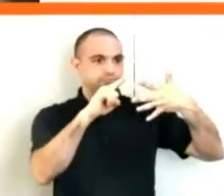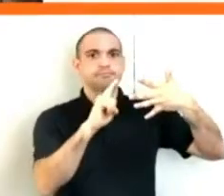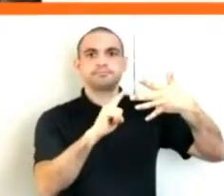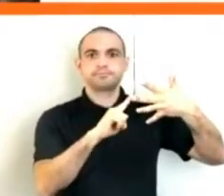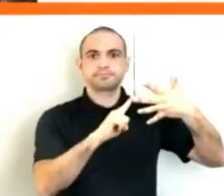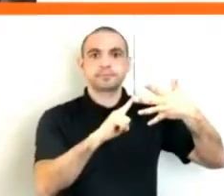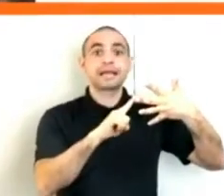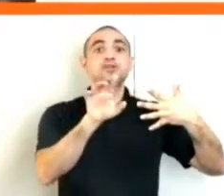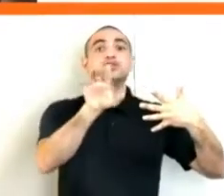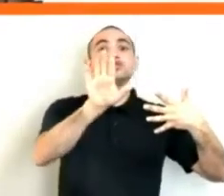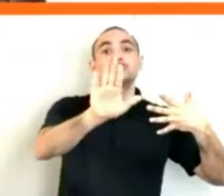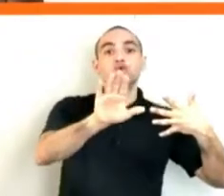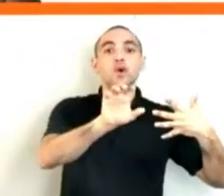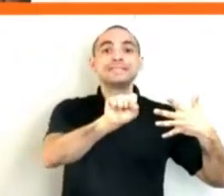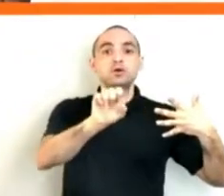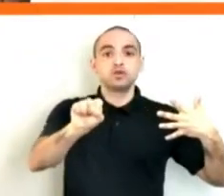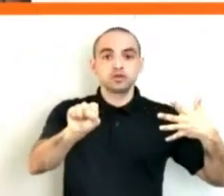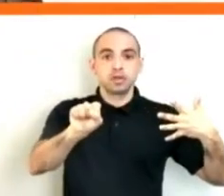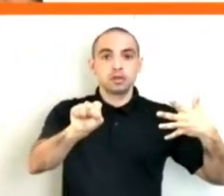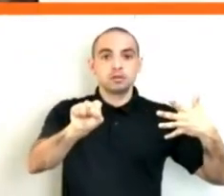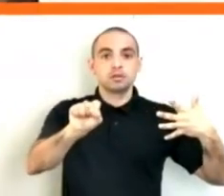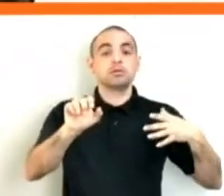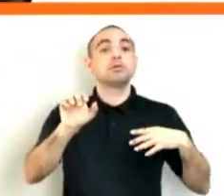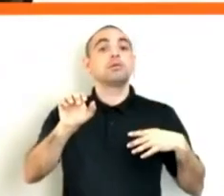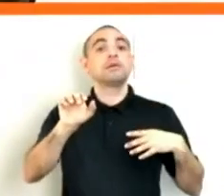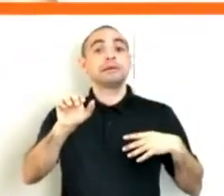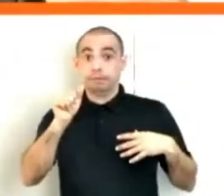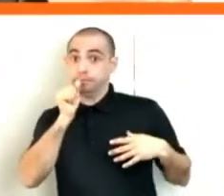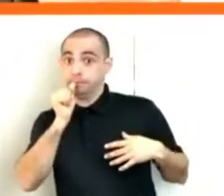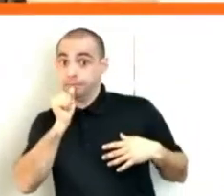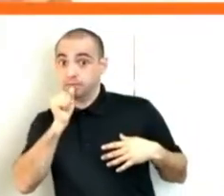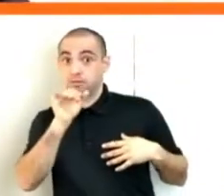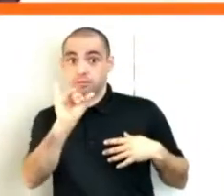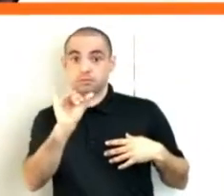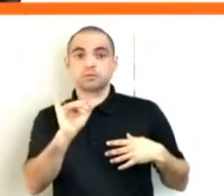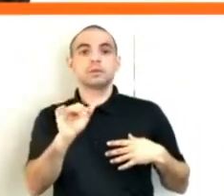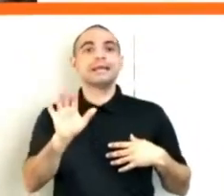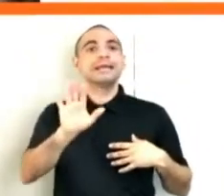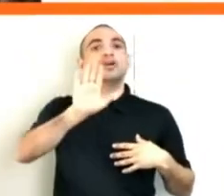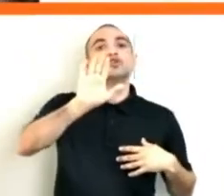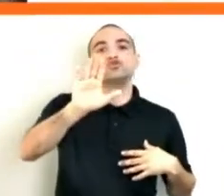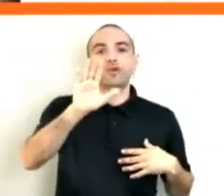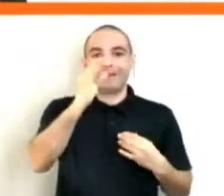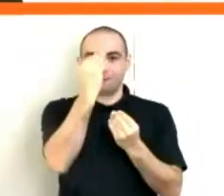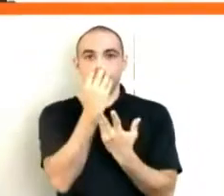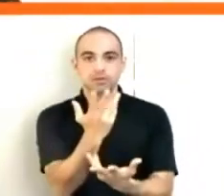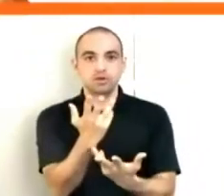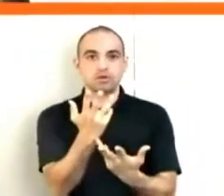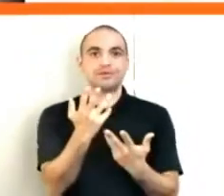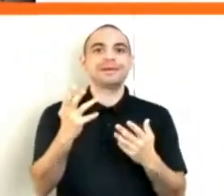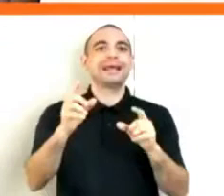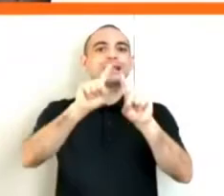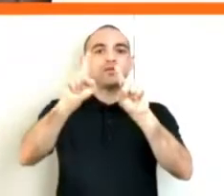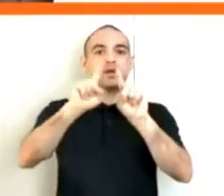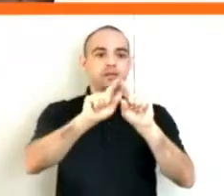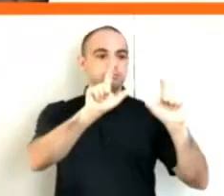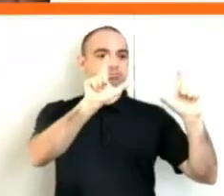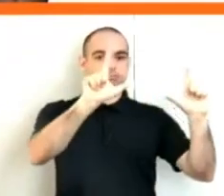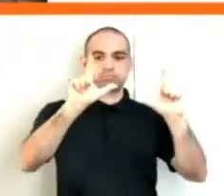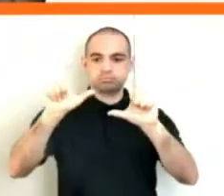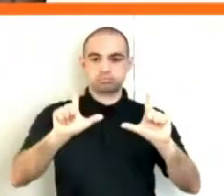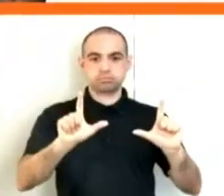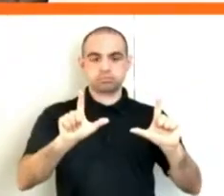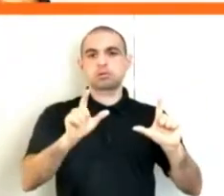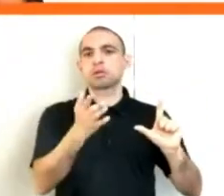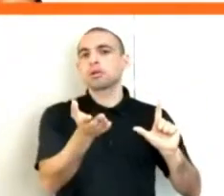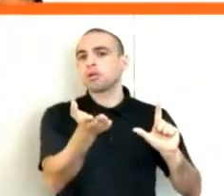entrar su seguro social INIP, le da a entrar y ahí entonces le va a aparecer el perfil y las distintas pantallas. Va a buscar entonces la pantalla,